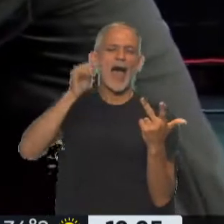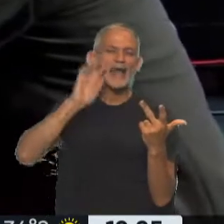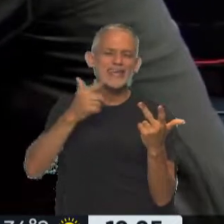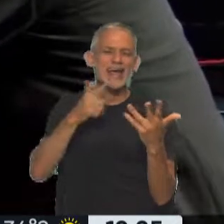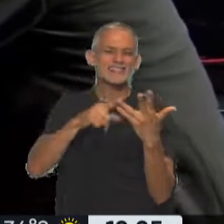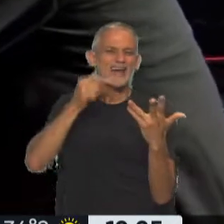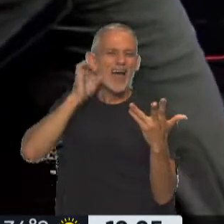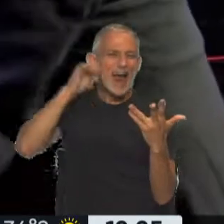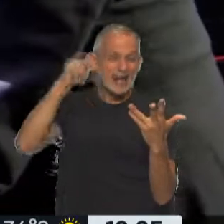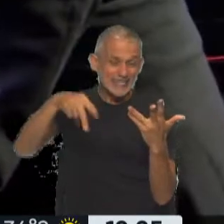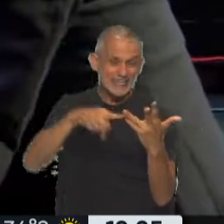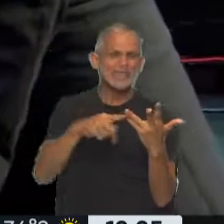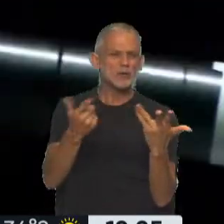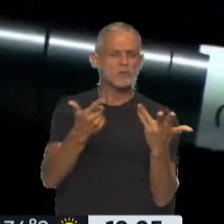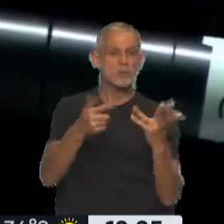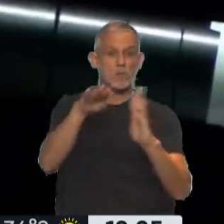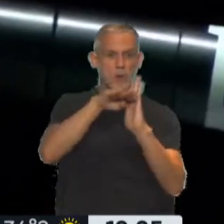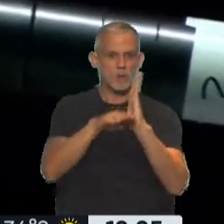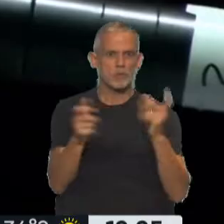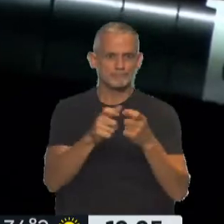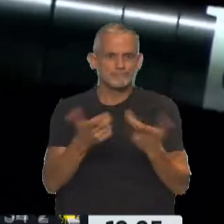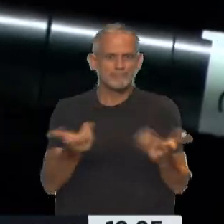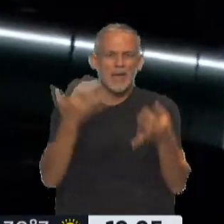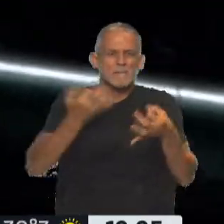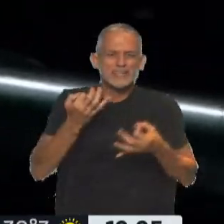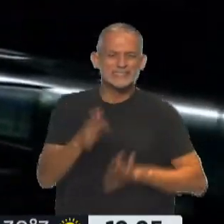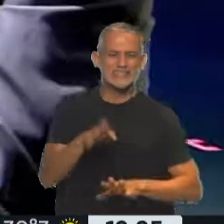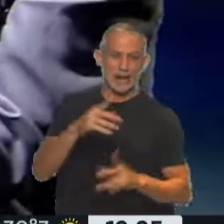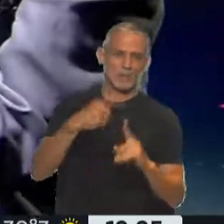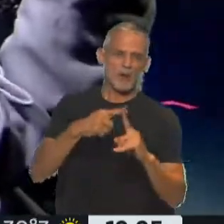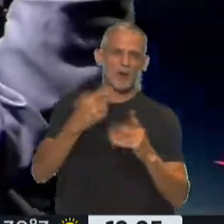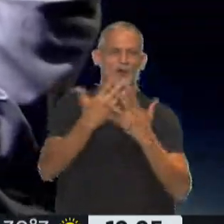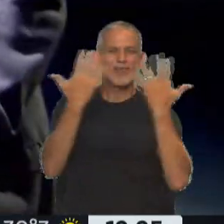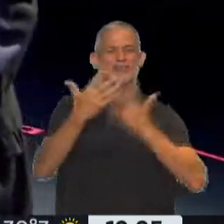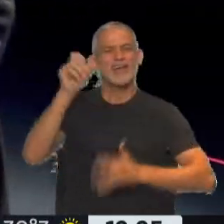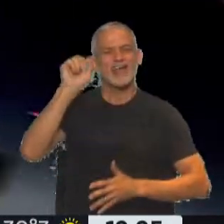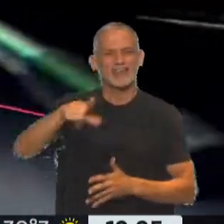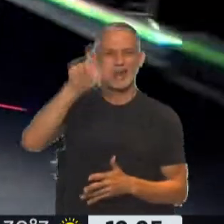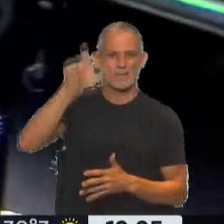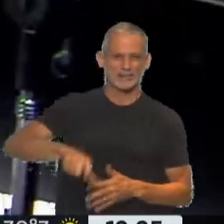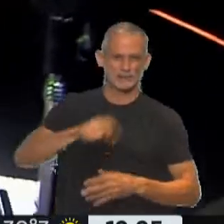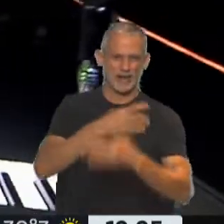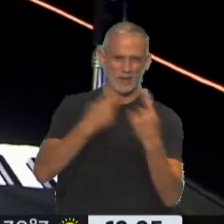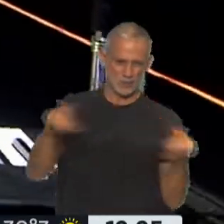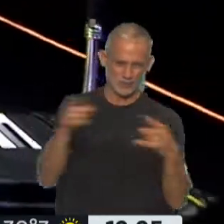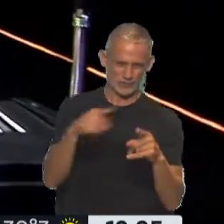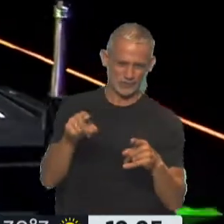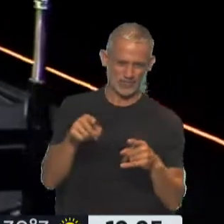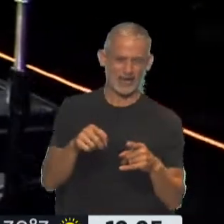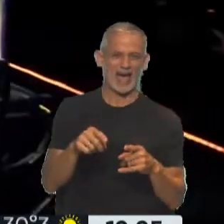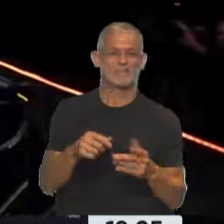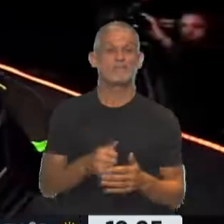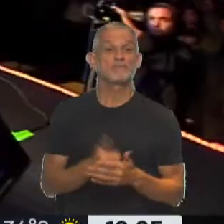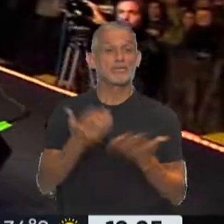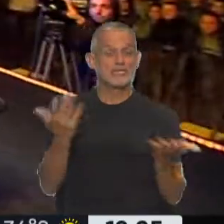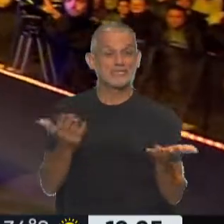Bogarín, siendo parte de lo que es esta programación especial por el Día de la Persona Música o Día del Músico y de la Música, y